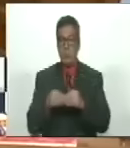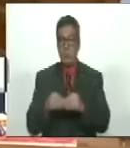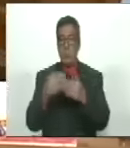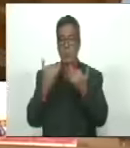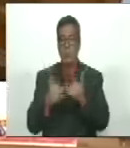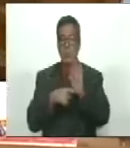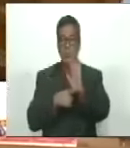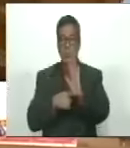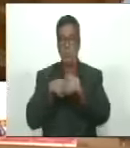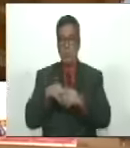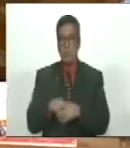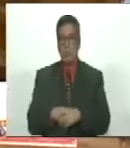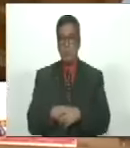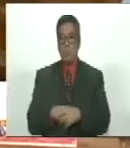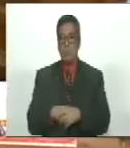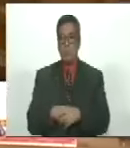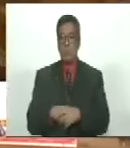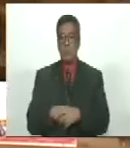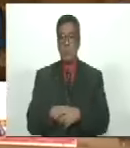la presentación,